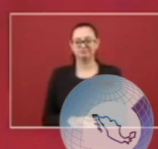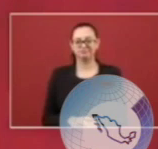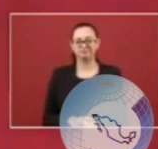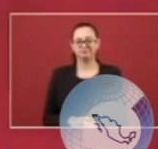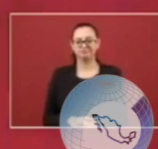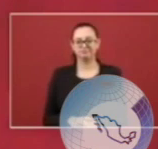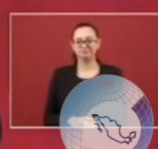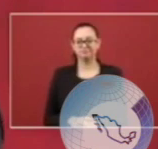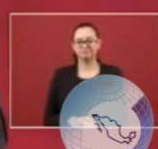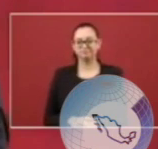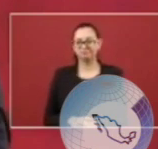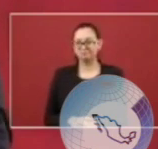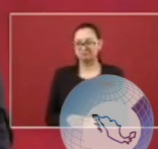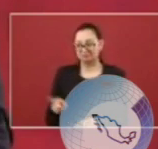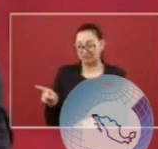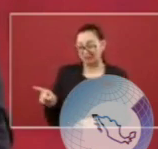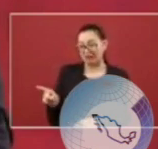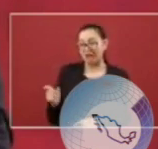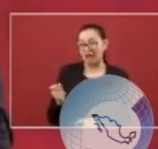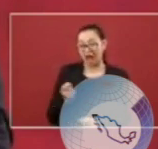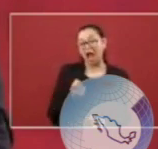hay sus excepciones